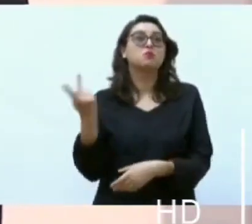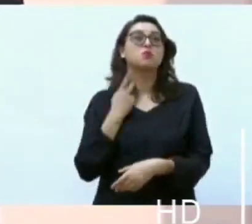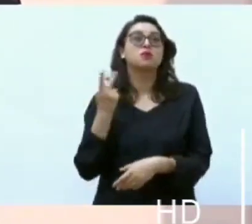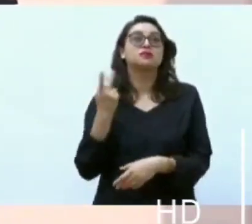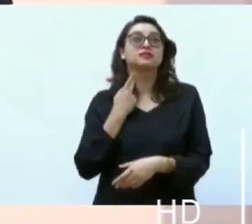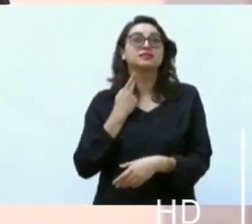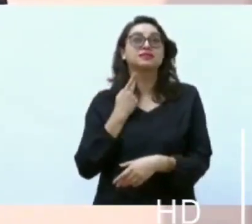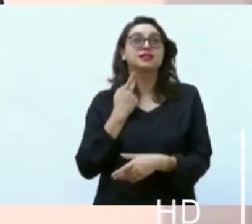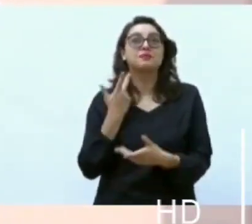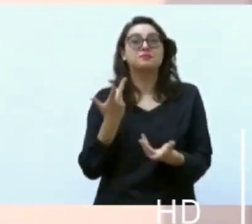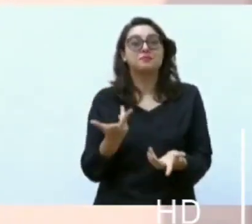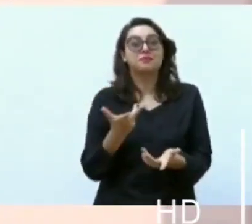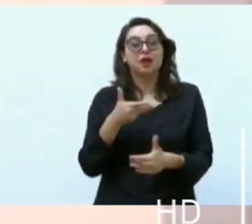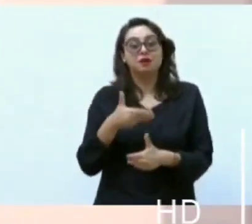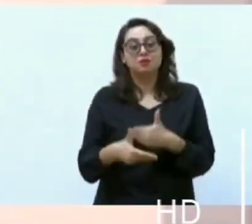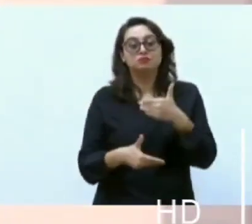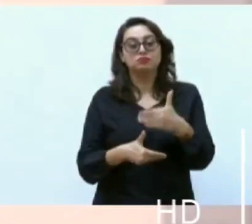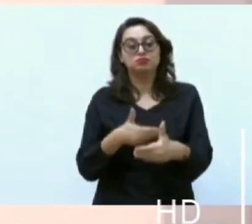alcanzar